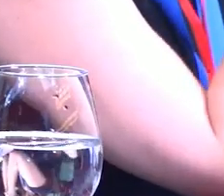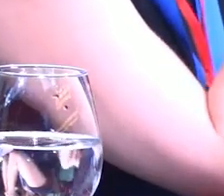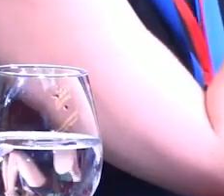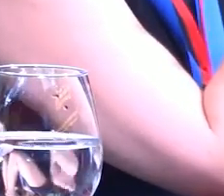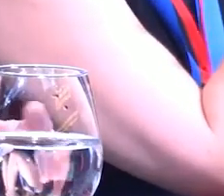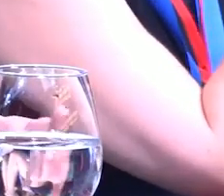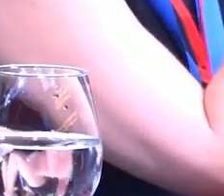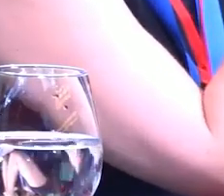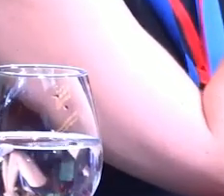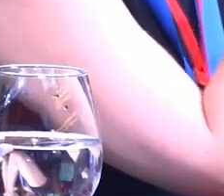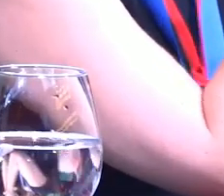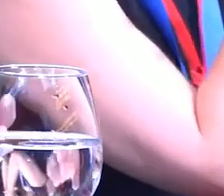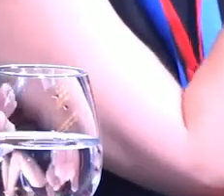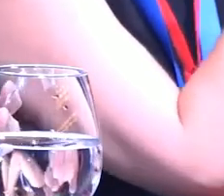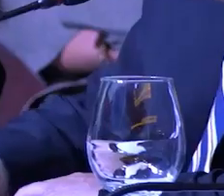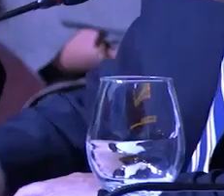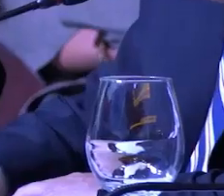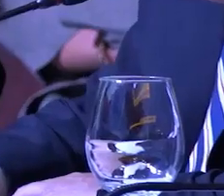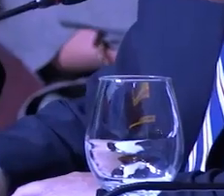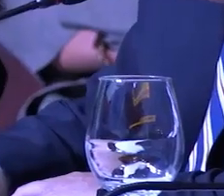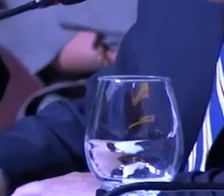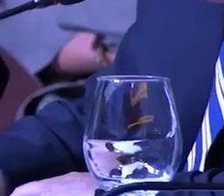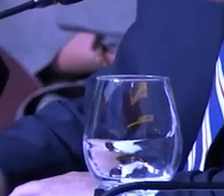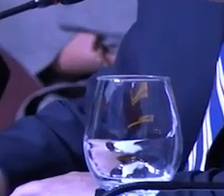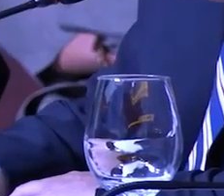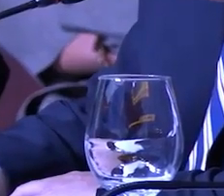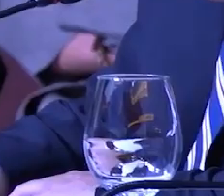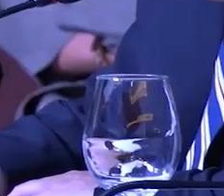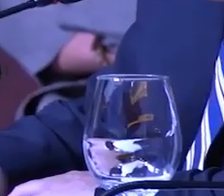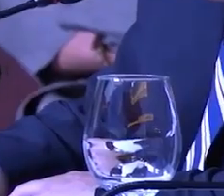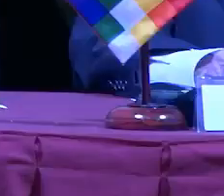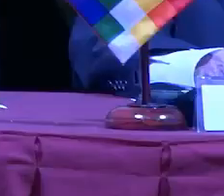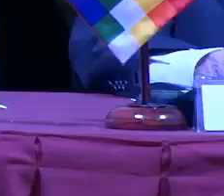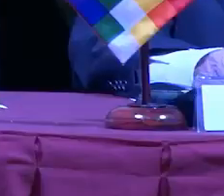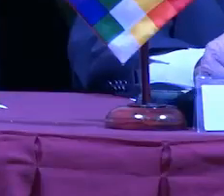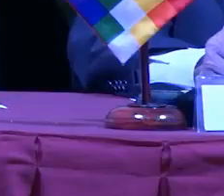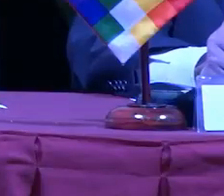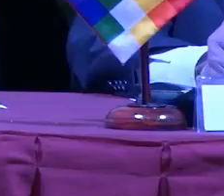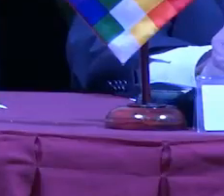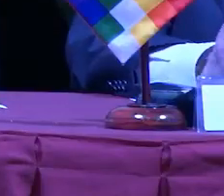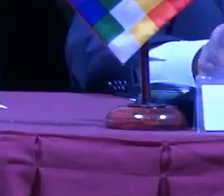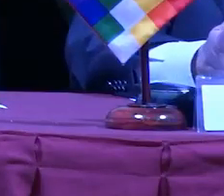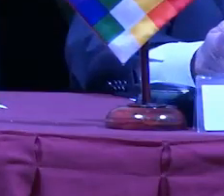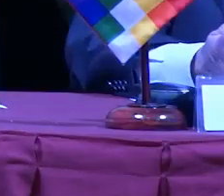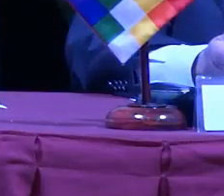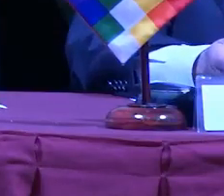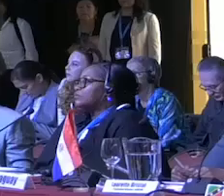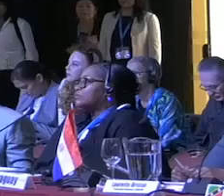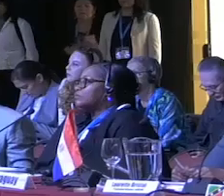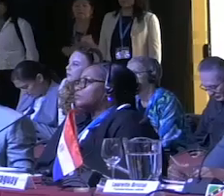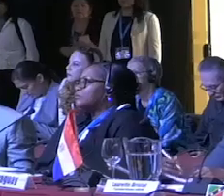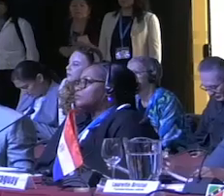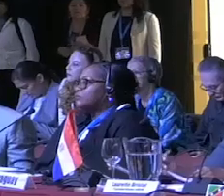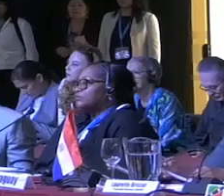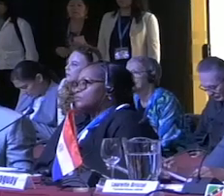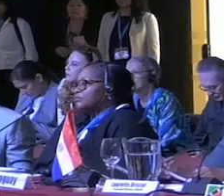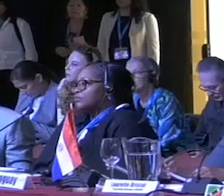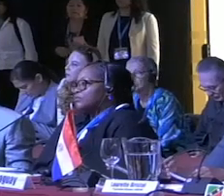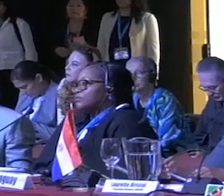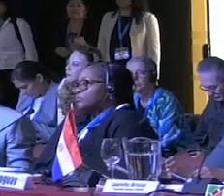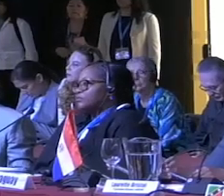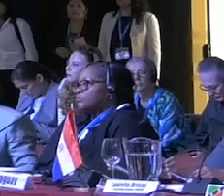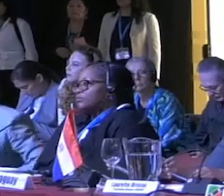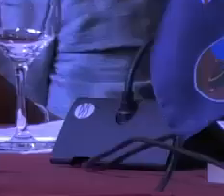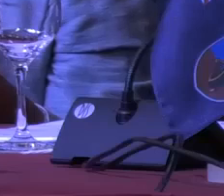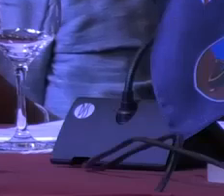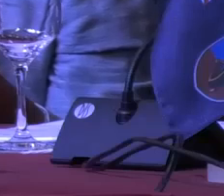los países tienen experiencias en ciertas áreas que pueden compartir con otros. Los temas a tratar fueron la educación inclusiva, calidad